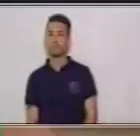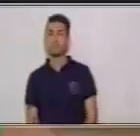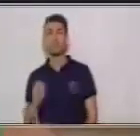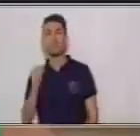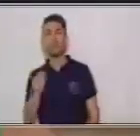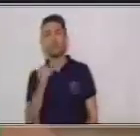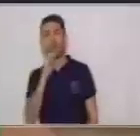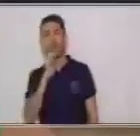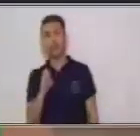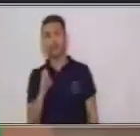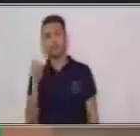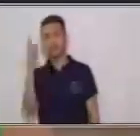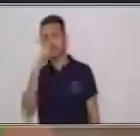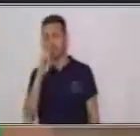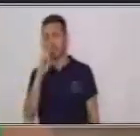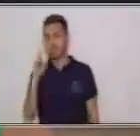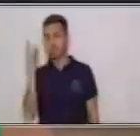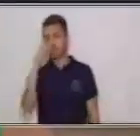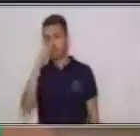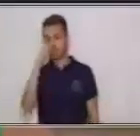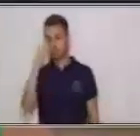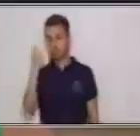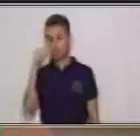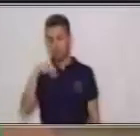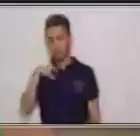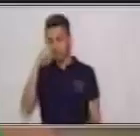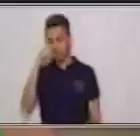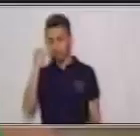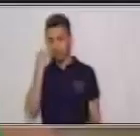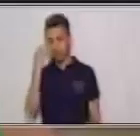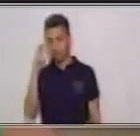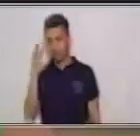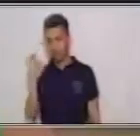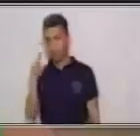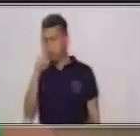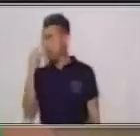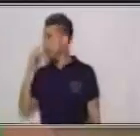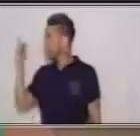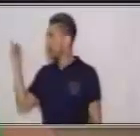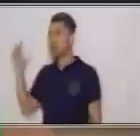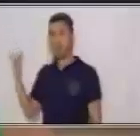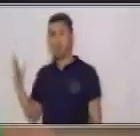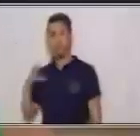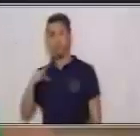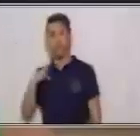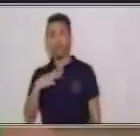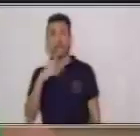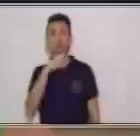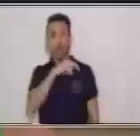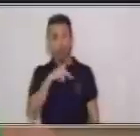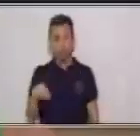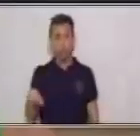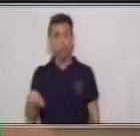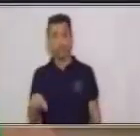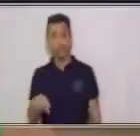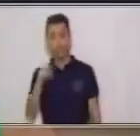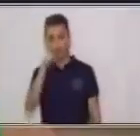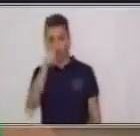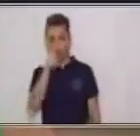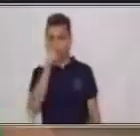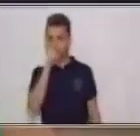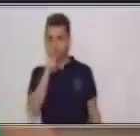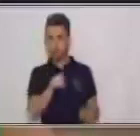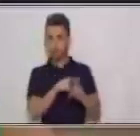sustantivo? Tú acabas de identificar cada una de estas imágenes con un nombre. Tú también posees un